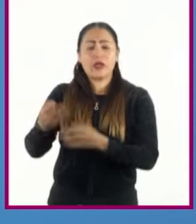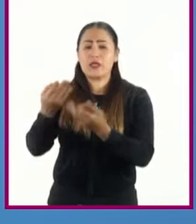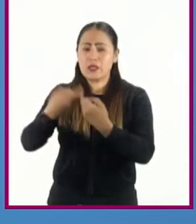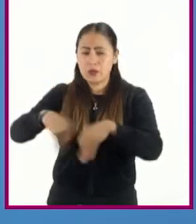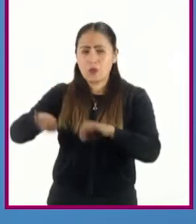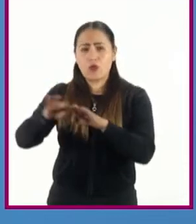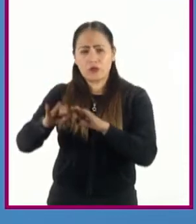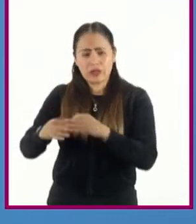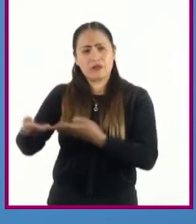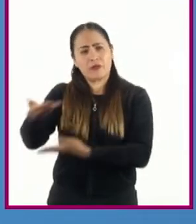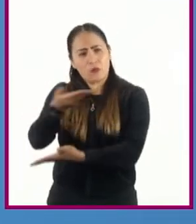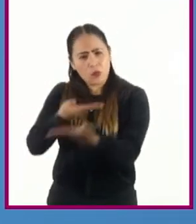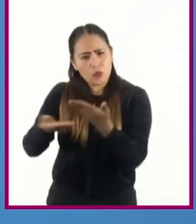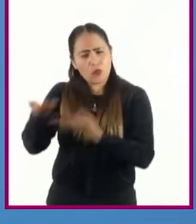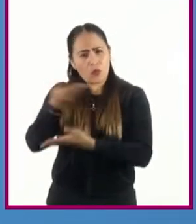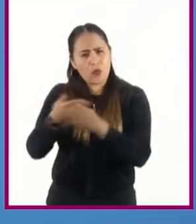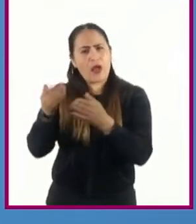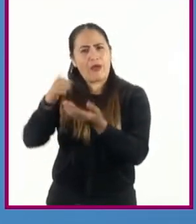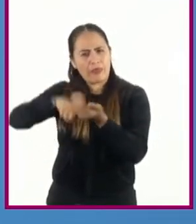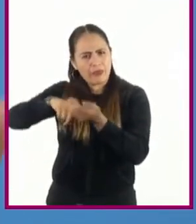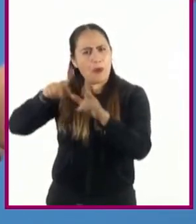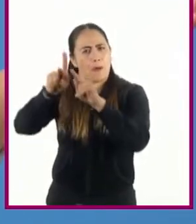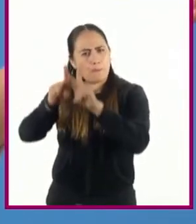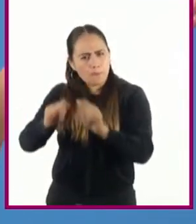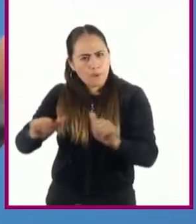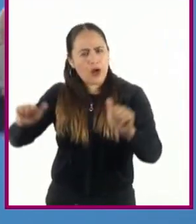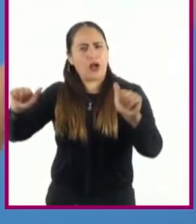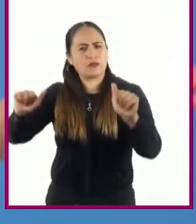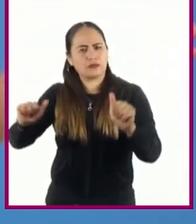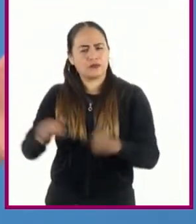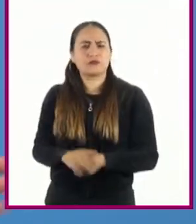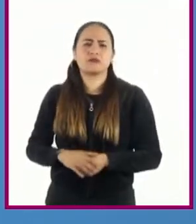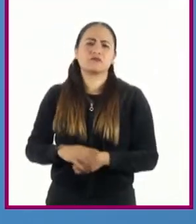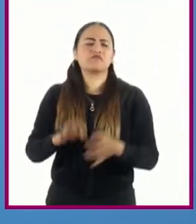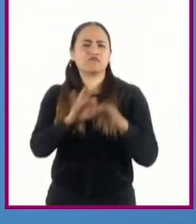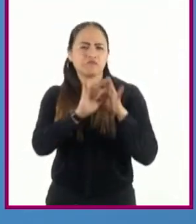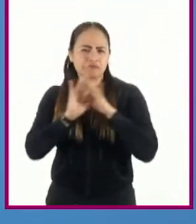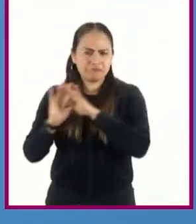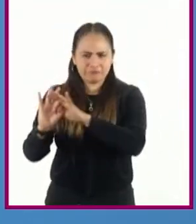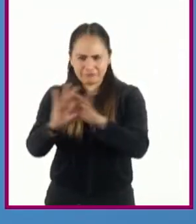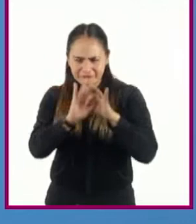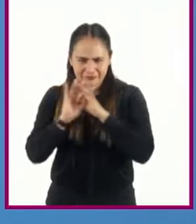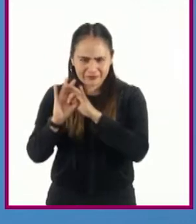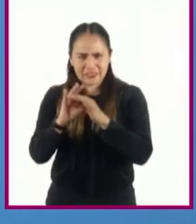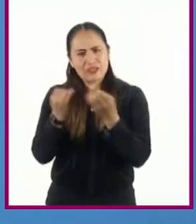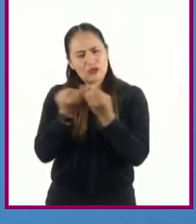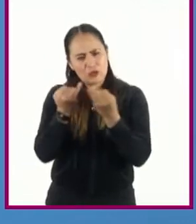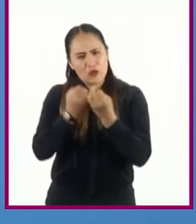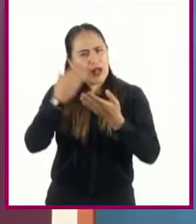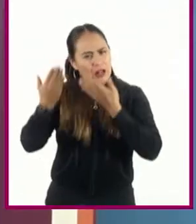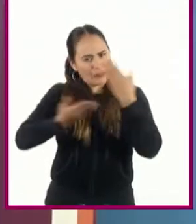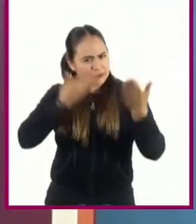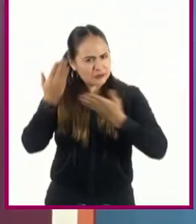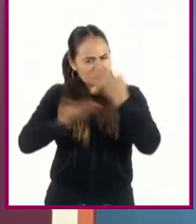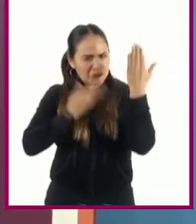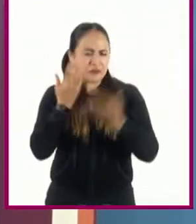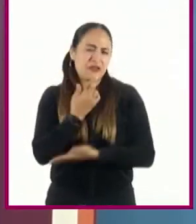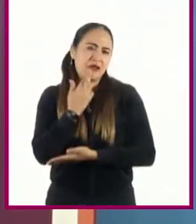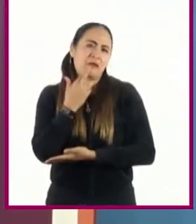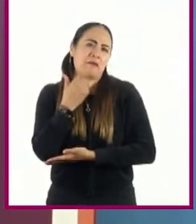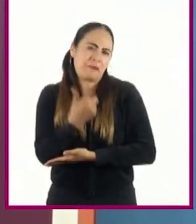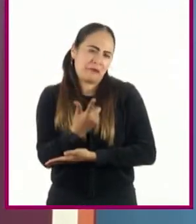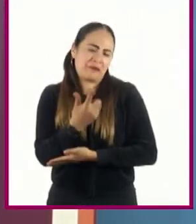sea pacífica dentro de nuestros salones de clases, para estar en armonía y poder estudiar mejor. Por